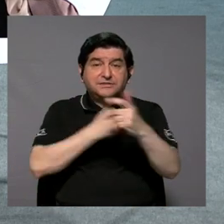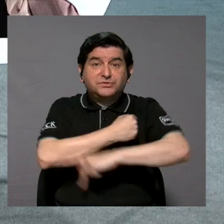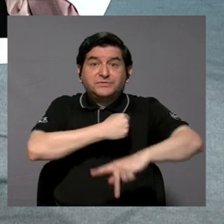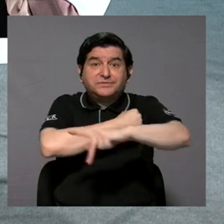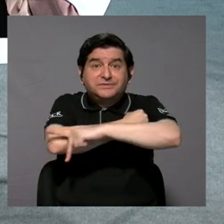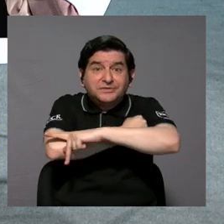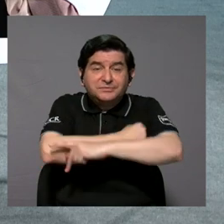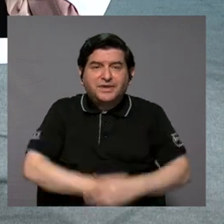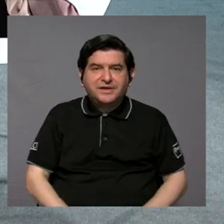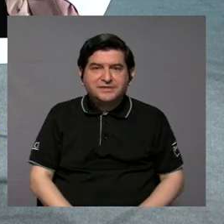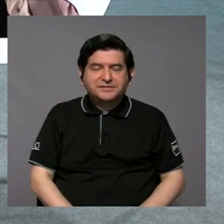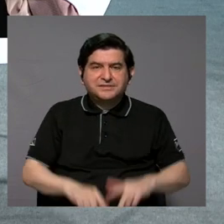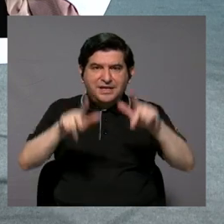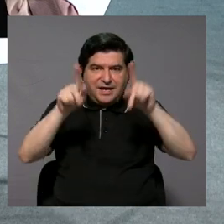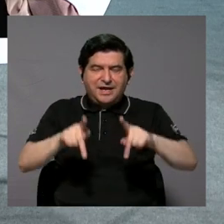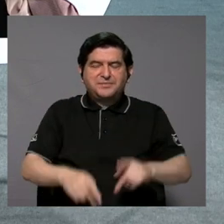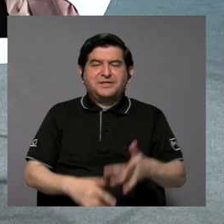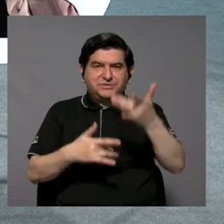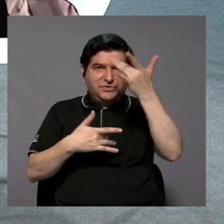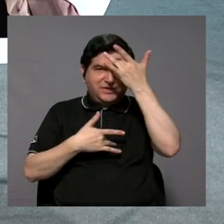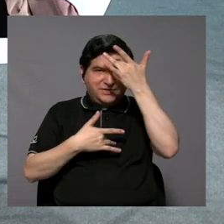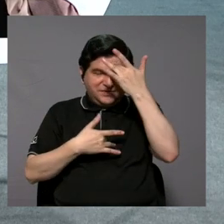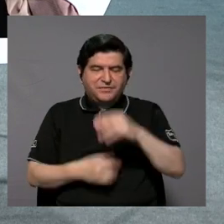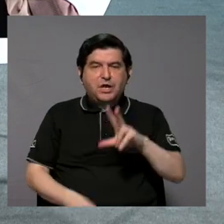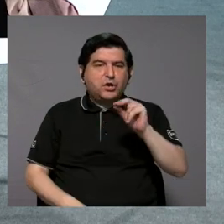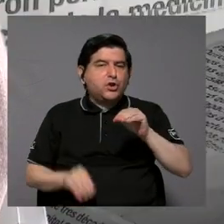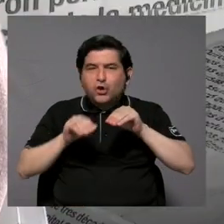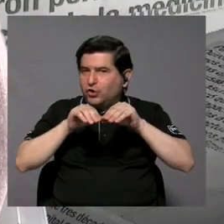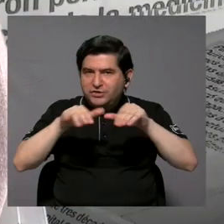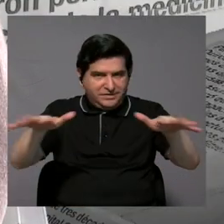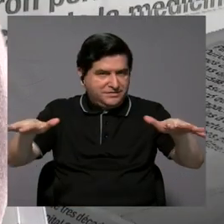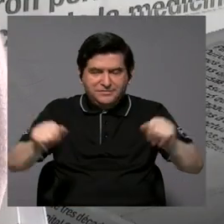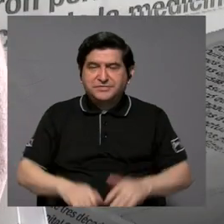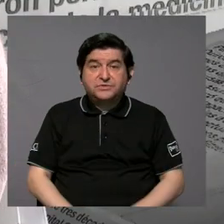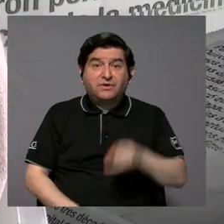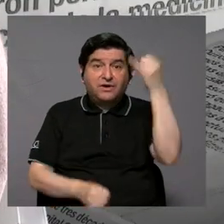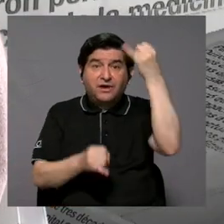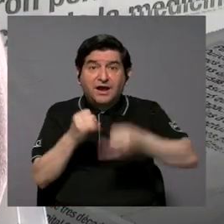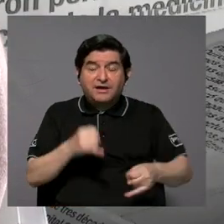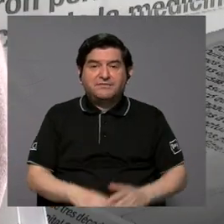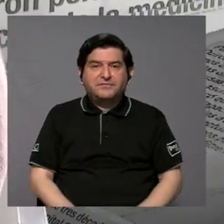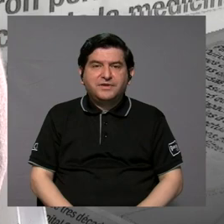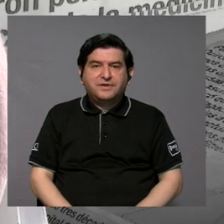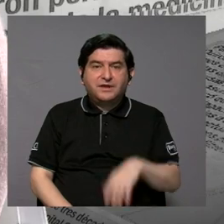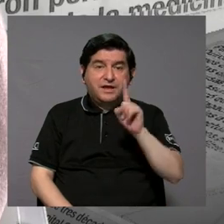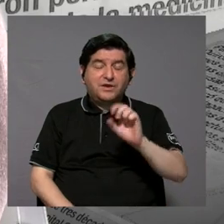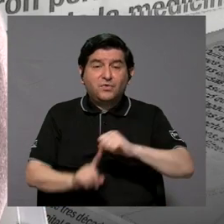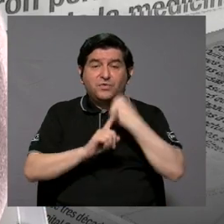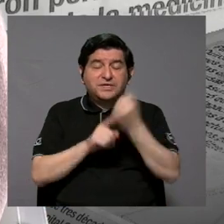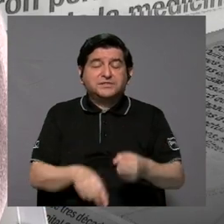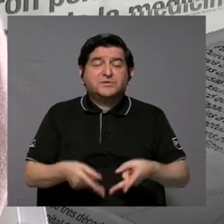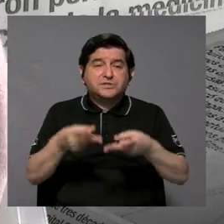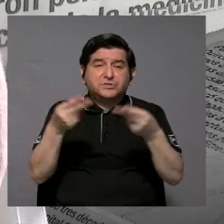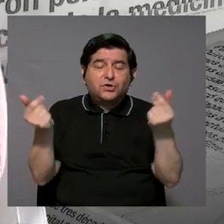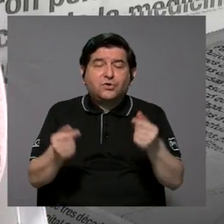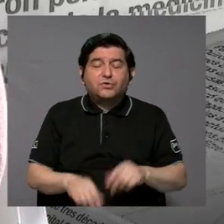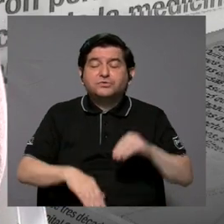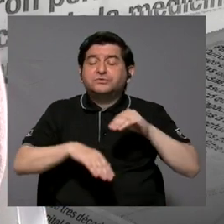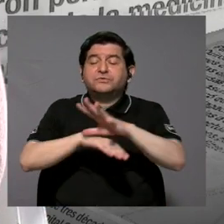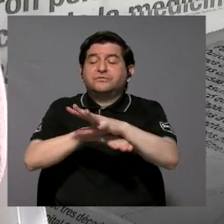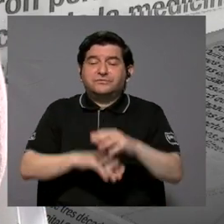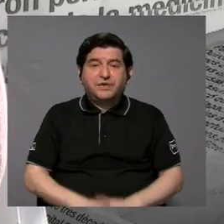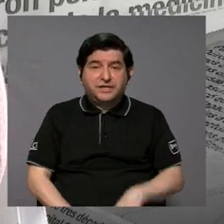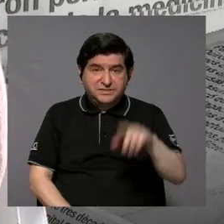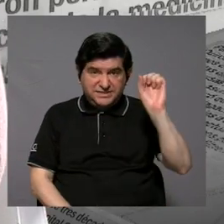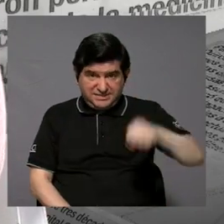país, tratando a los pacientes con enfermedades no transmisibles, al final se vuelve una medida costo efectiva. Yo sé que van